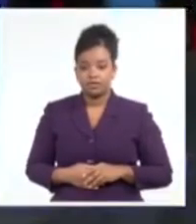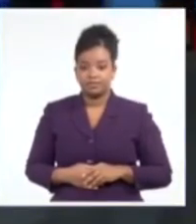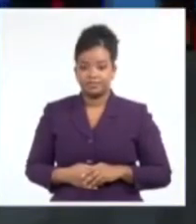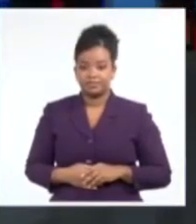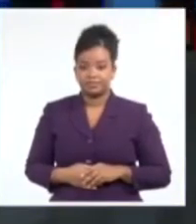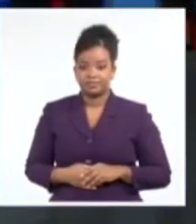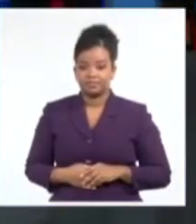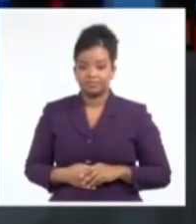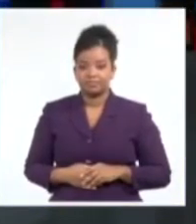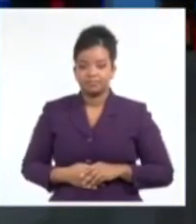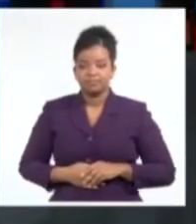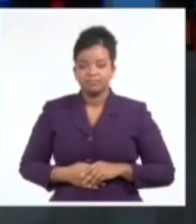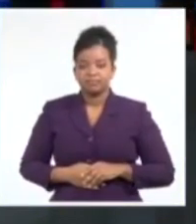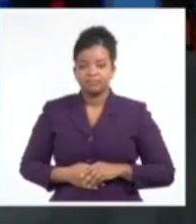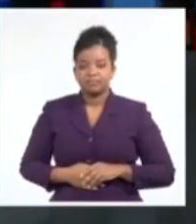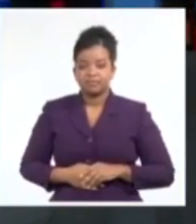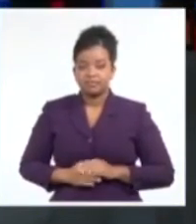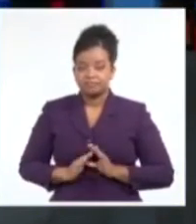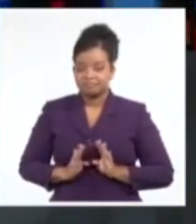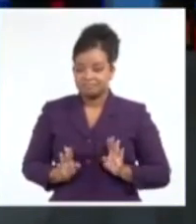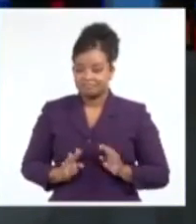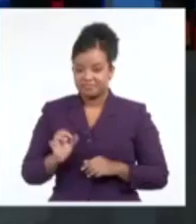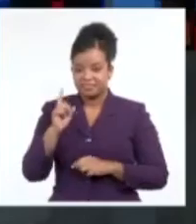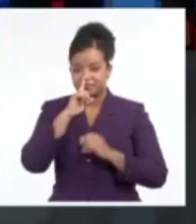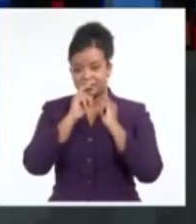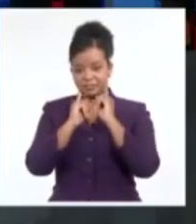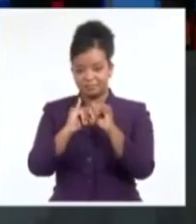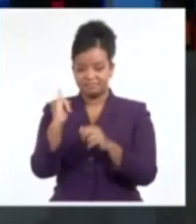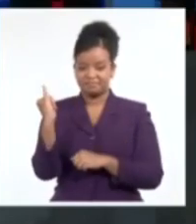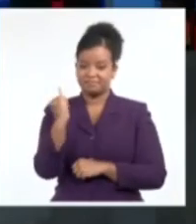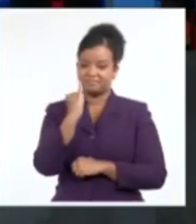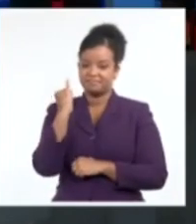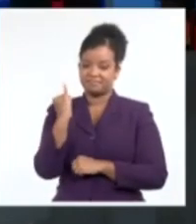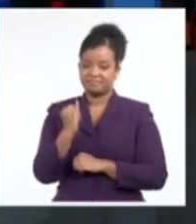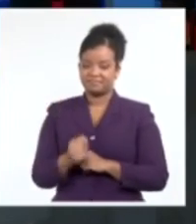De esta manera finalizamos, Giselle, nuestro segmento Más allá de las fronteras cubanas.